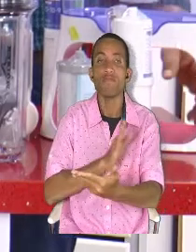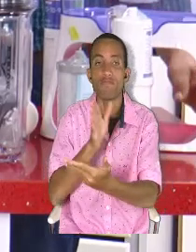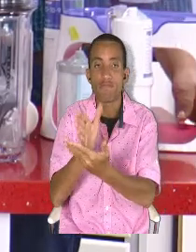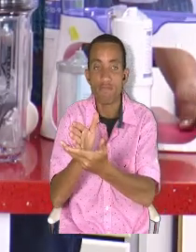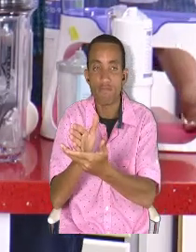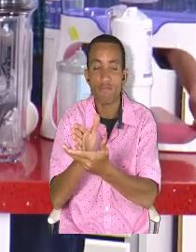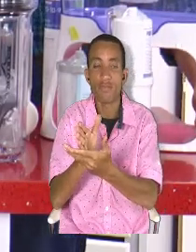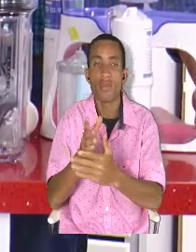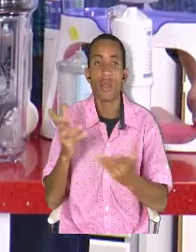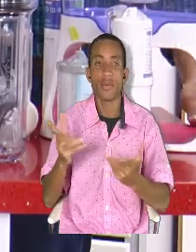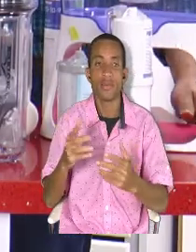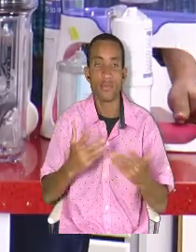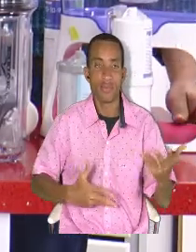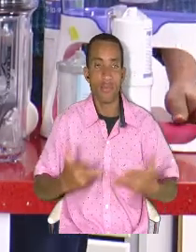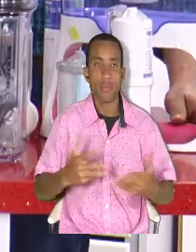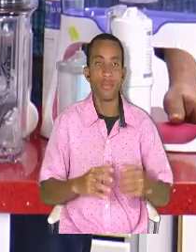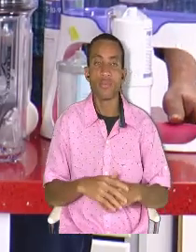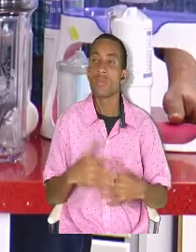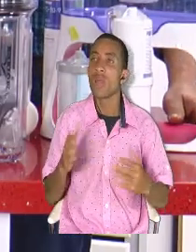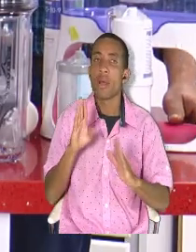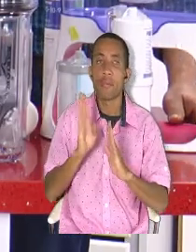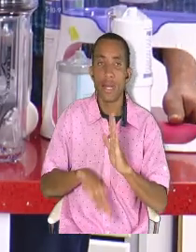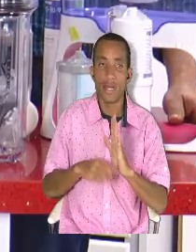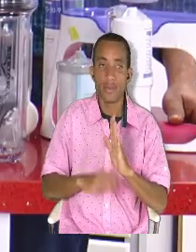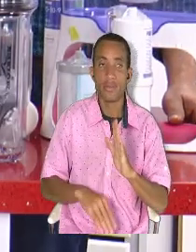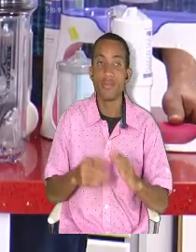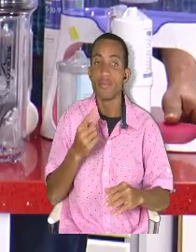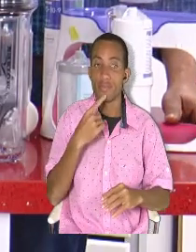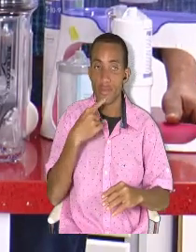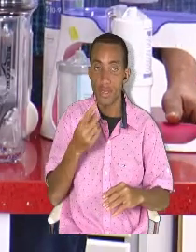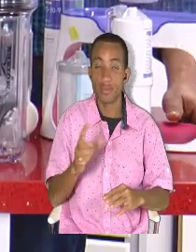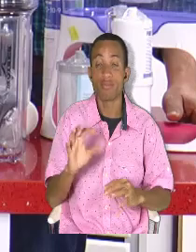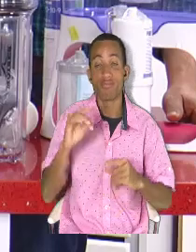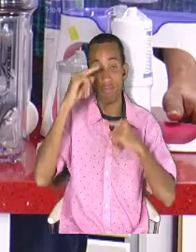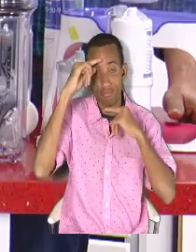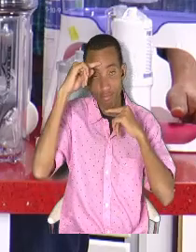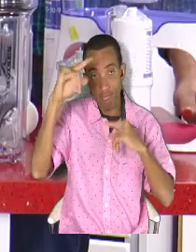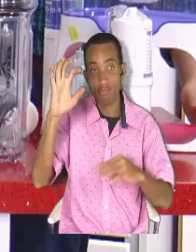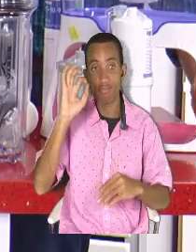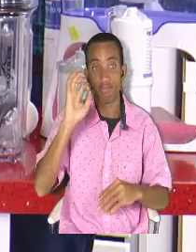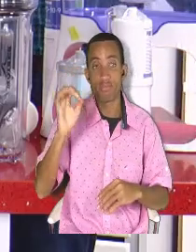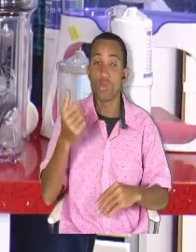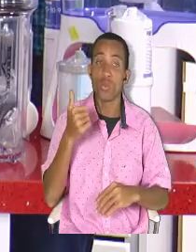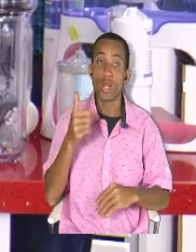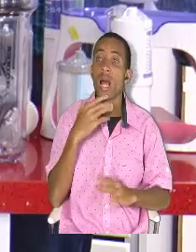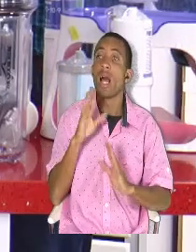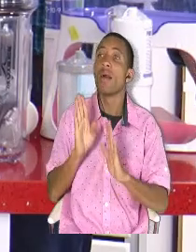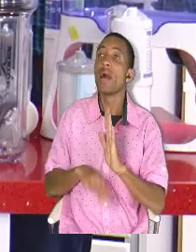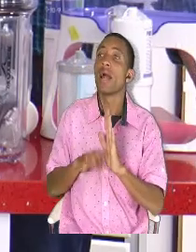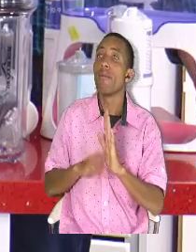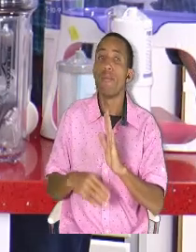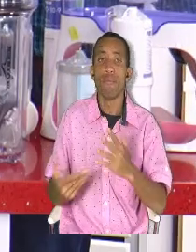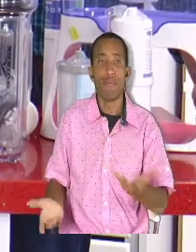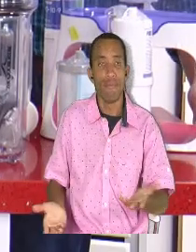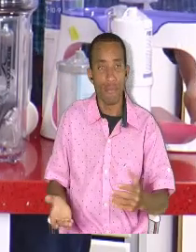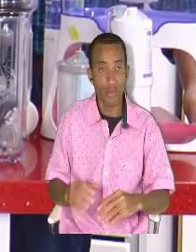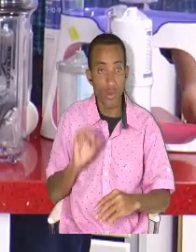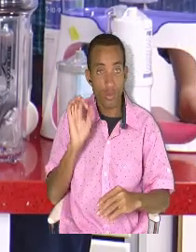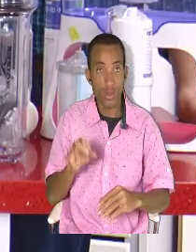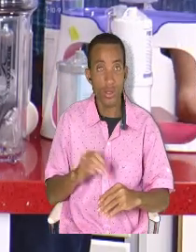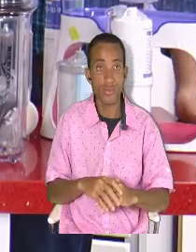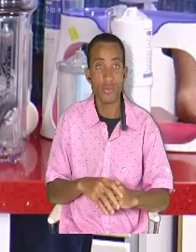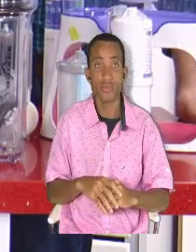cuando la gente a veces llega, ay, busco un filtro barato, no, yo le digo, busque calidad. Un filtro calidad bueno. Sí, porque a veces, ay, no quiero un filtro barato, le digo, no, busque un filtro barato, porque el filtro